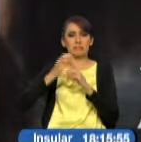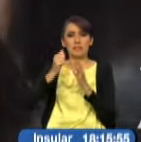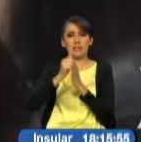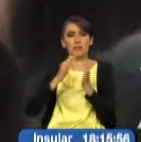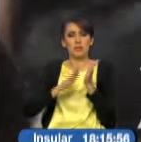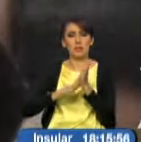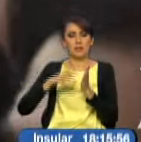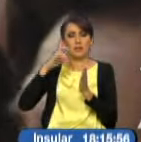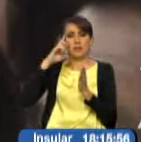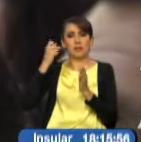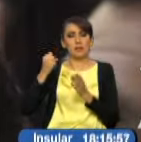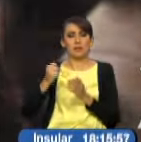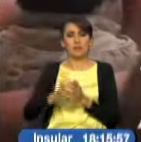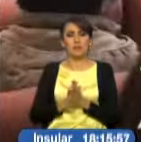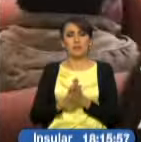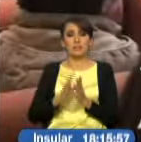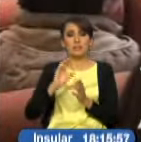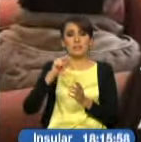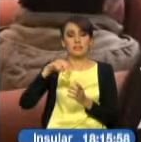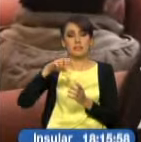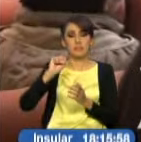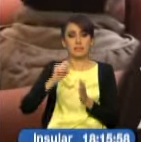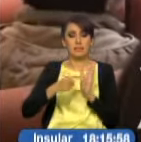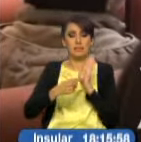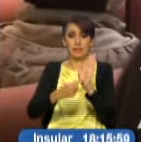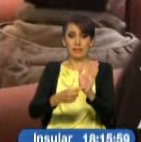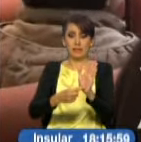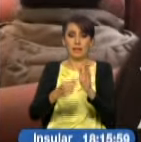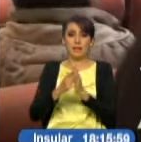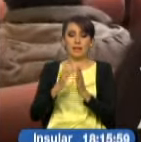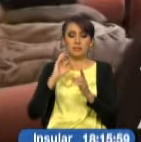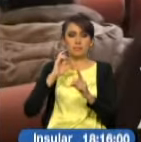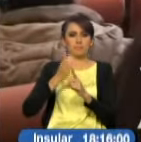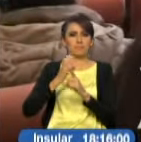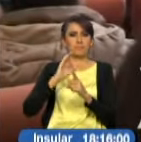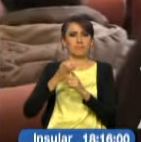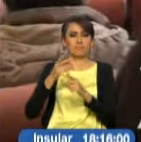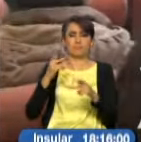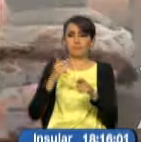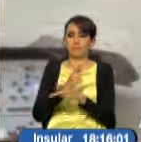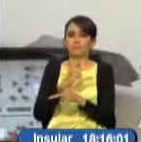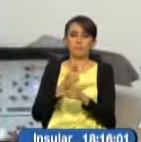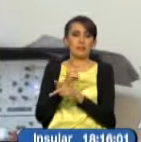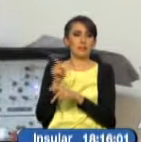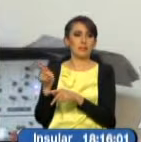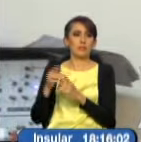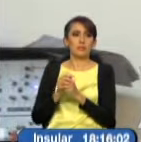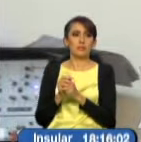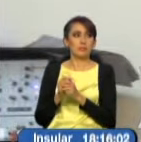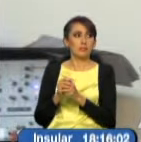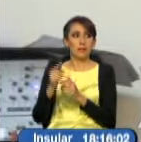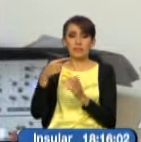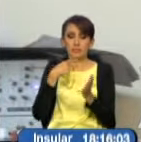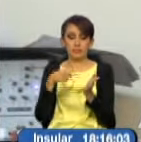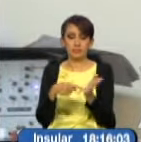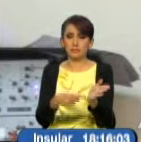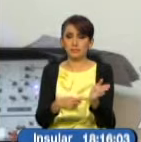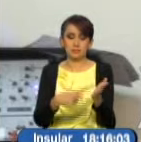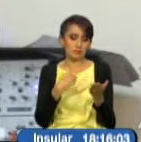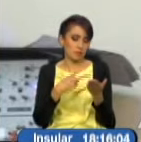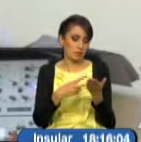gobierno presentado ante el Consejo Nacional Electoral, las cuales las calificaron de peligrosas. Aquí dice clarito, en la